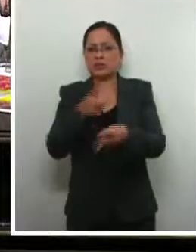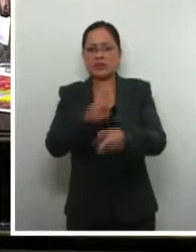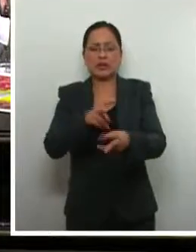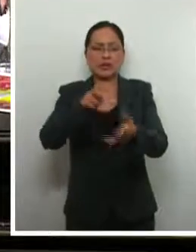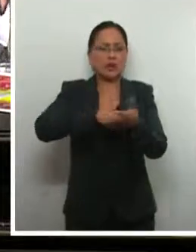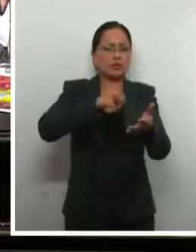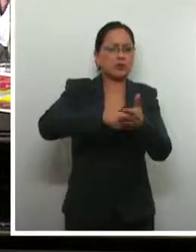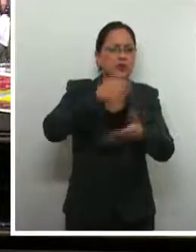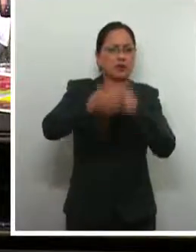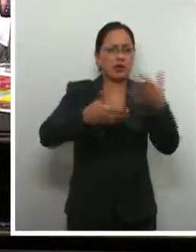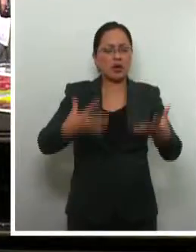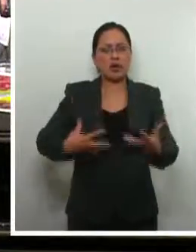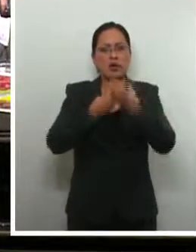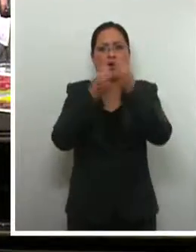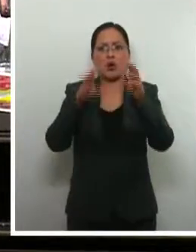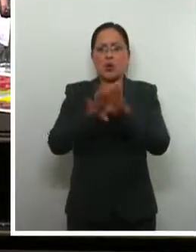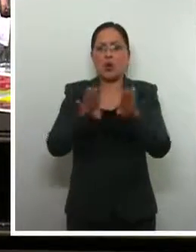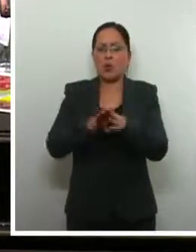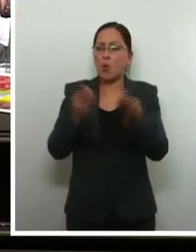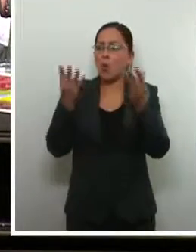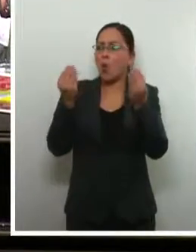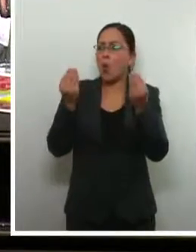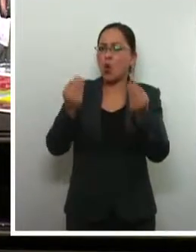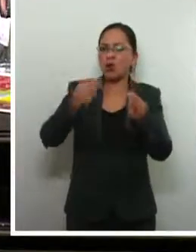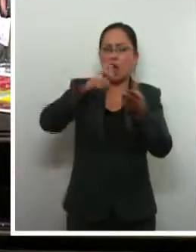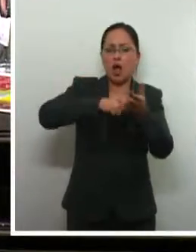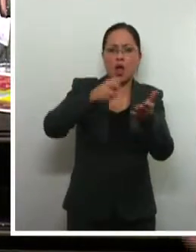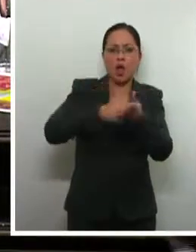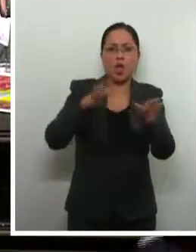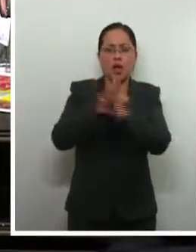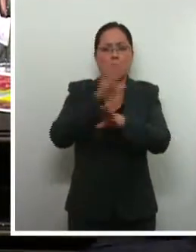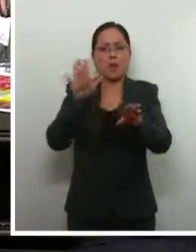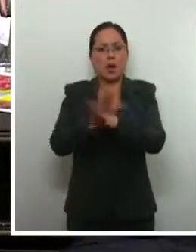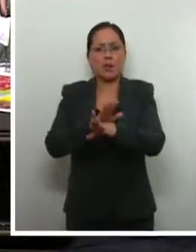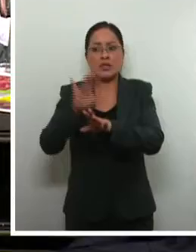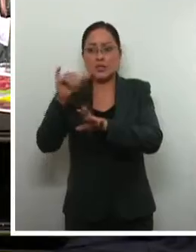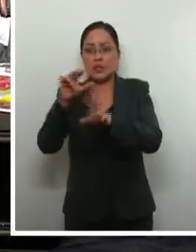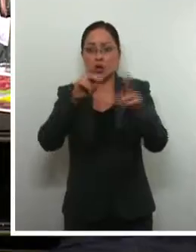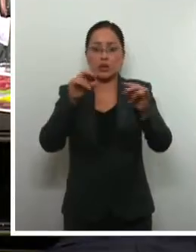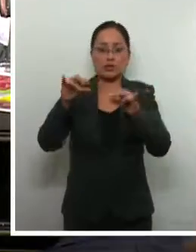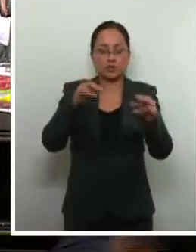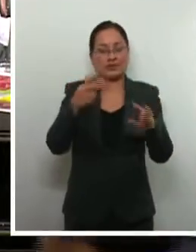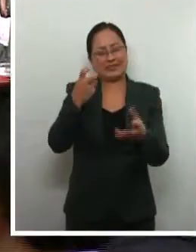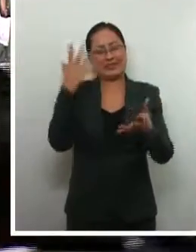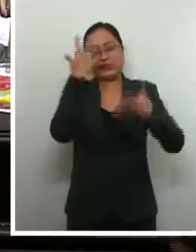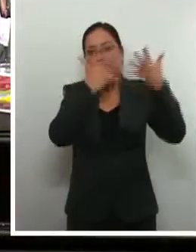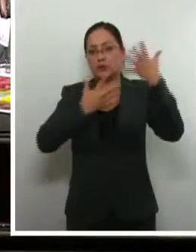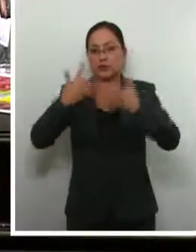tal porcentaje de rectificaciones de voto. Eso genera incertidumbre.